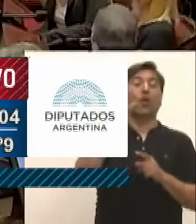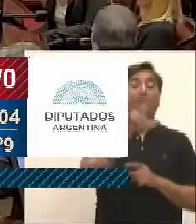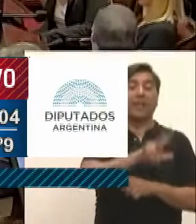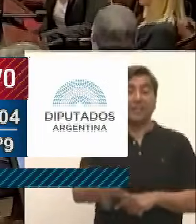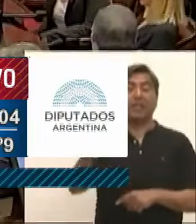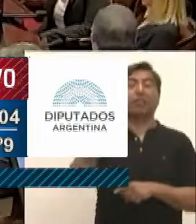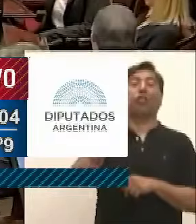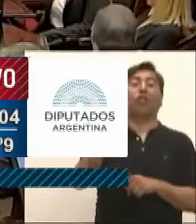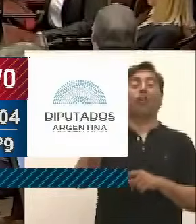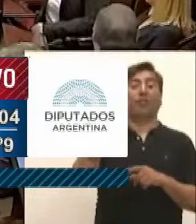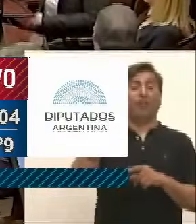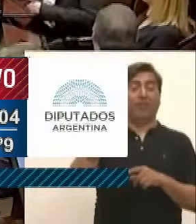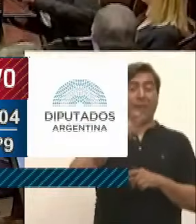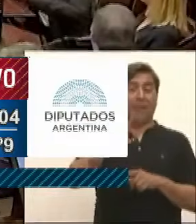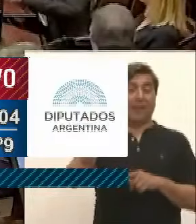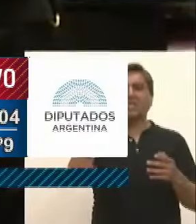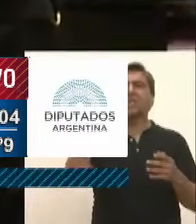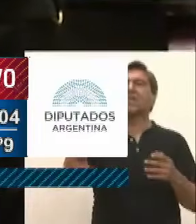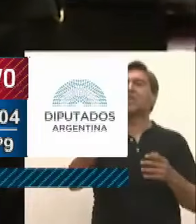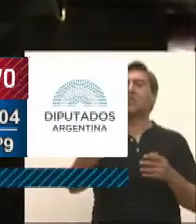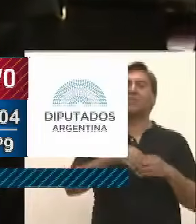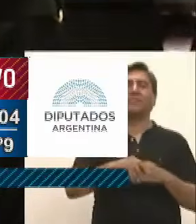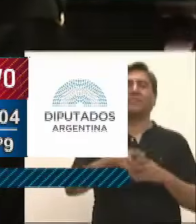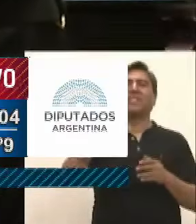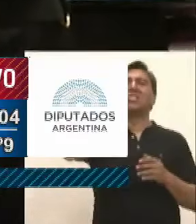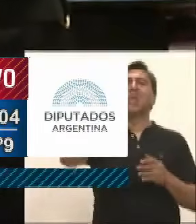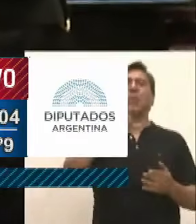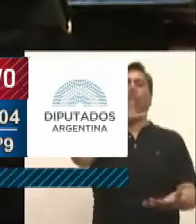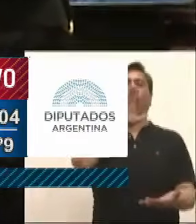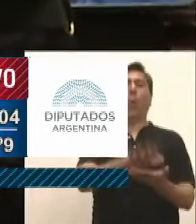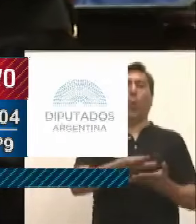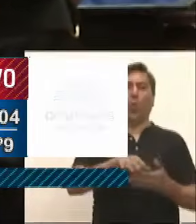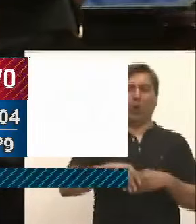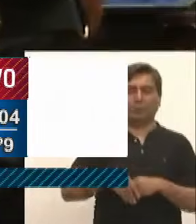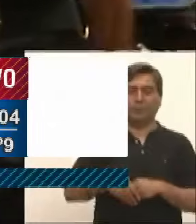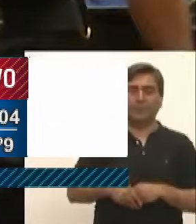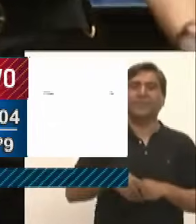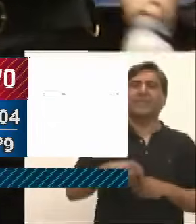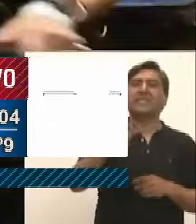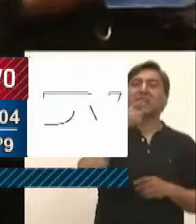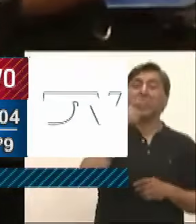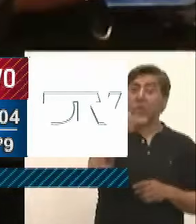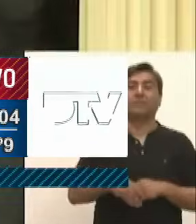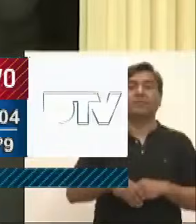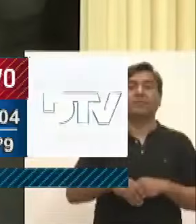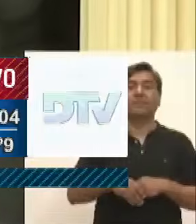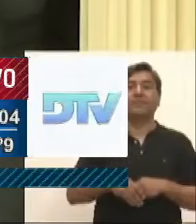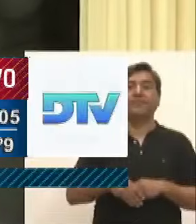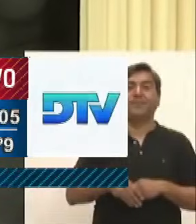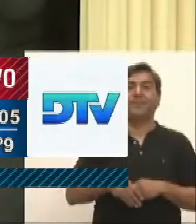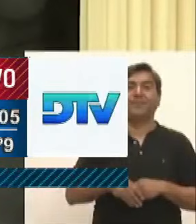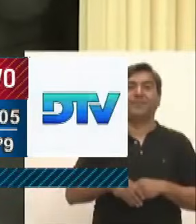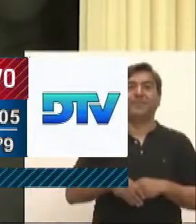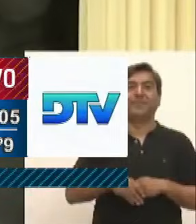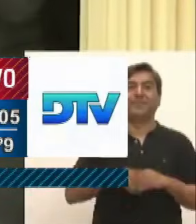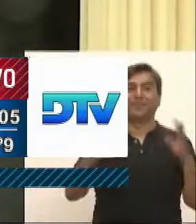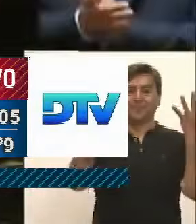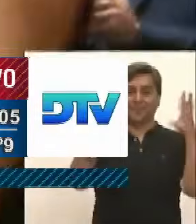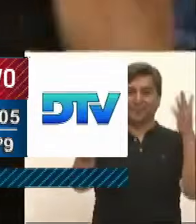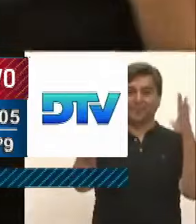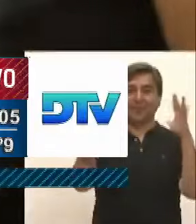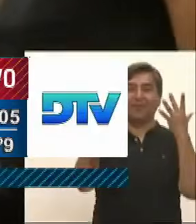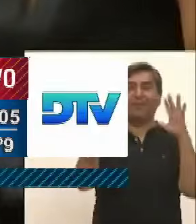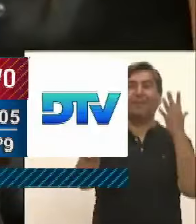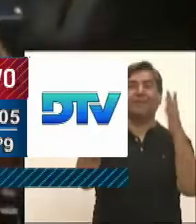Secretaría General de la Presidencia también, digamos el segundo de Karina en los temas, la Secretaría General de la Presidencia.